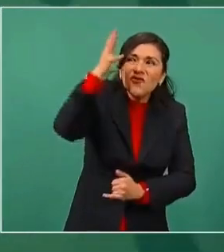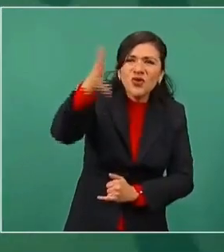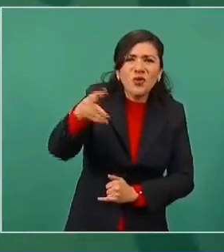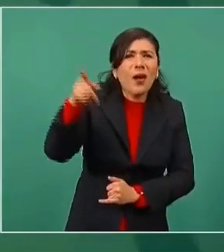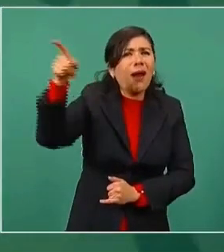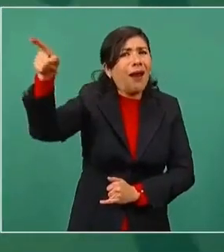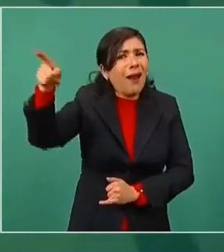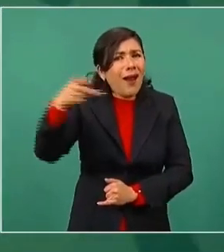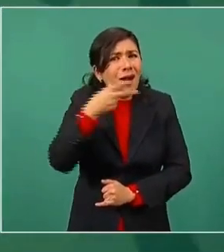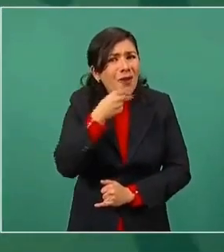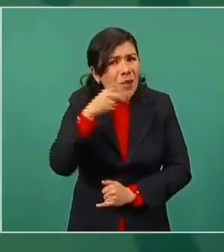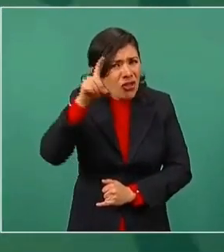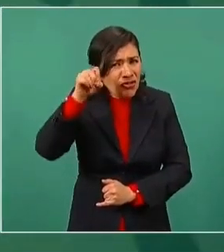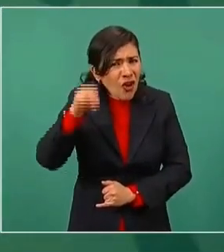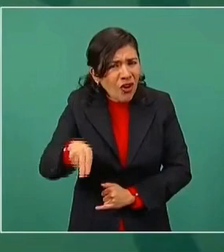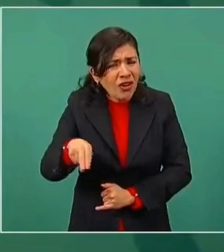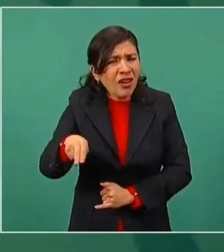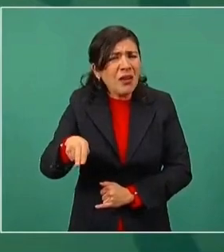Era el ejemplo.